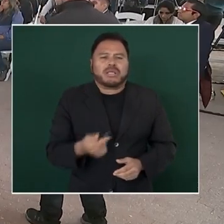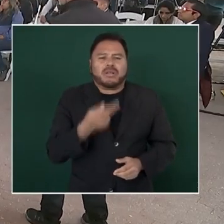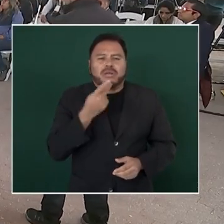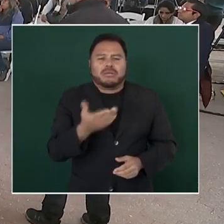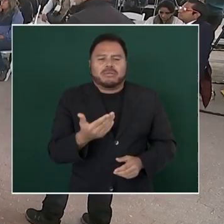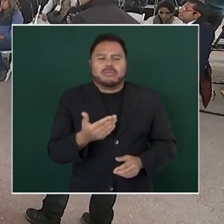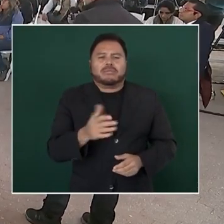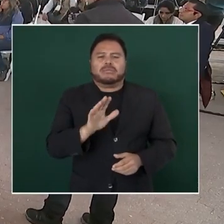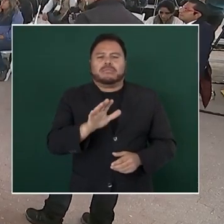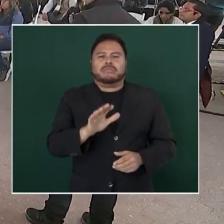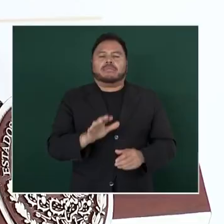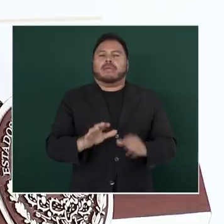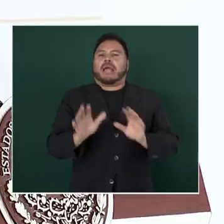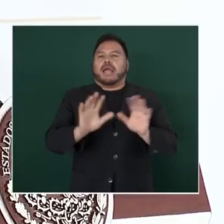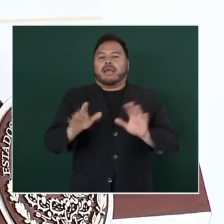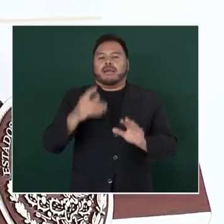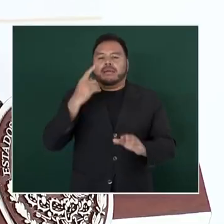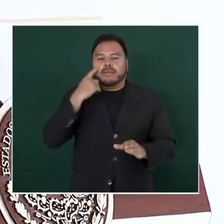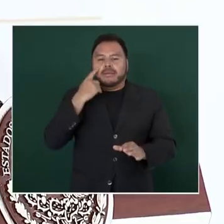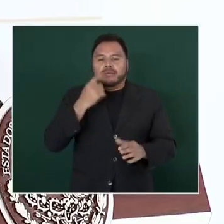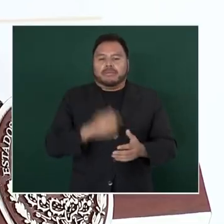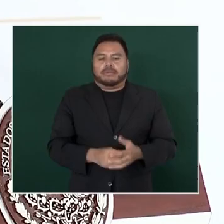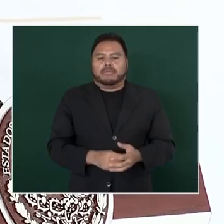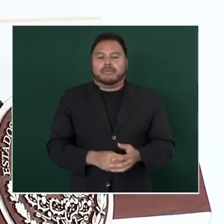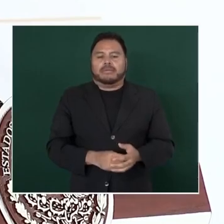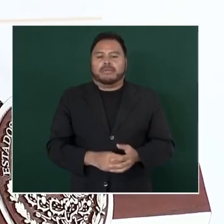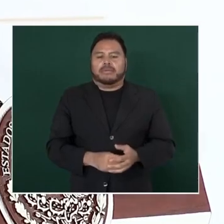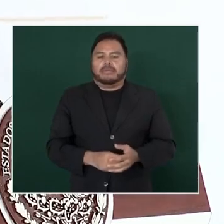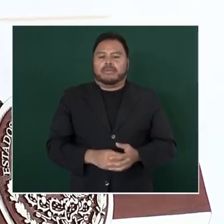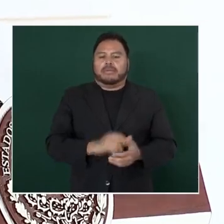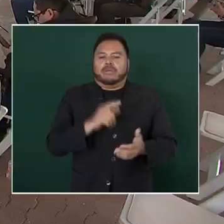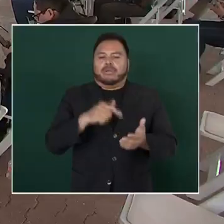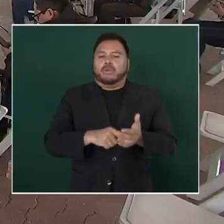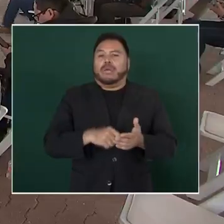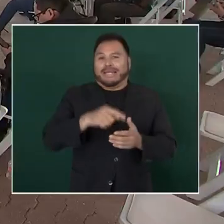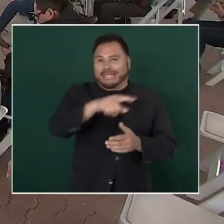Ah, no. El polígono no se puede reducir. No.